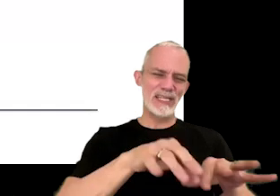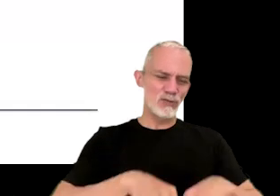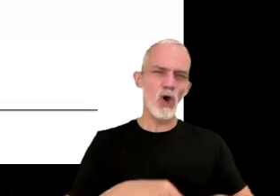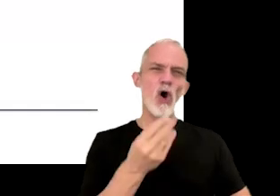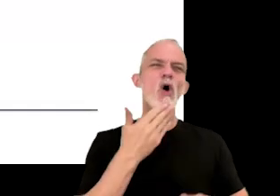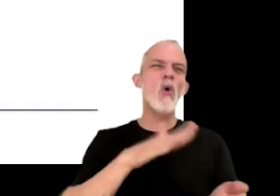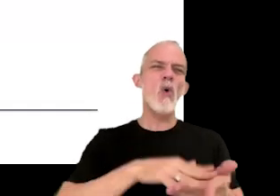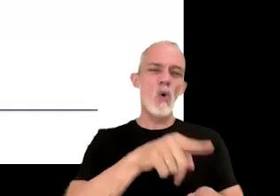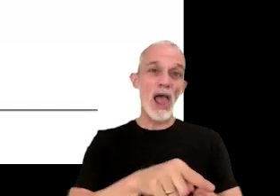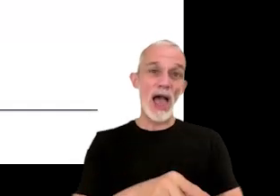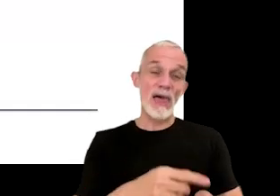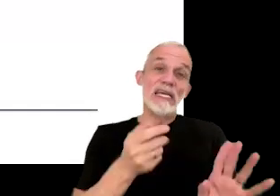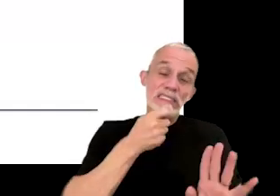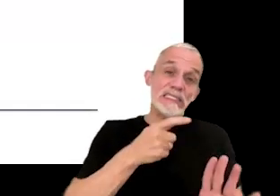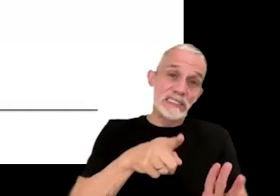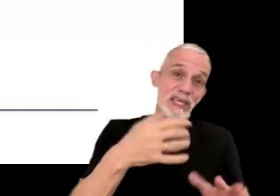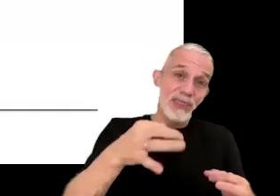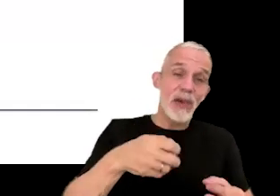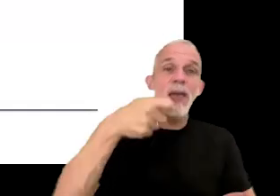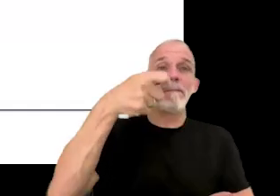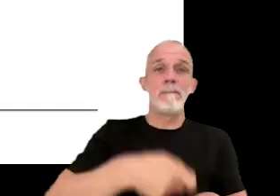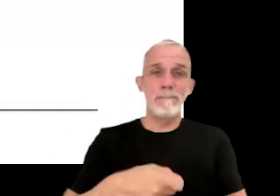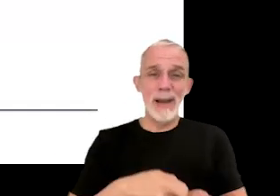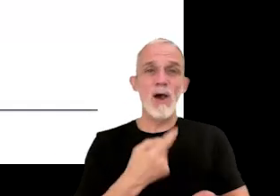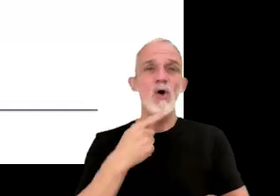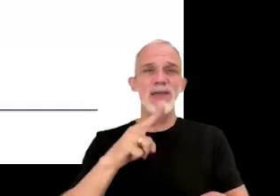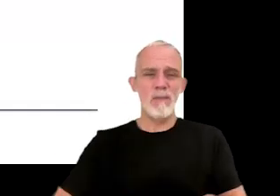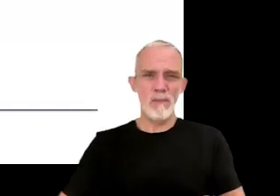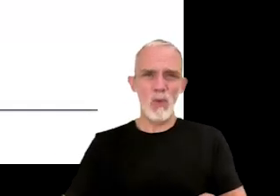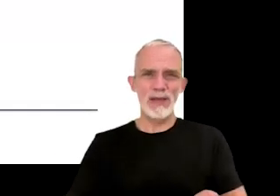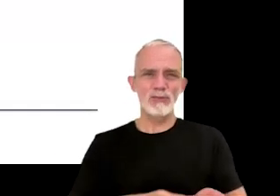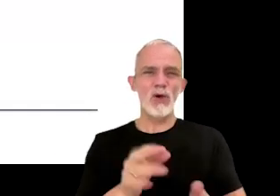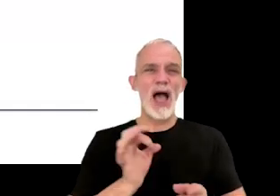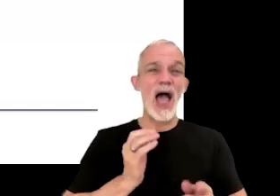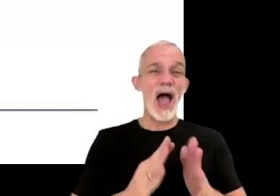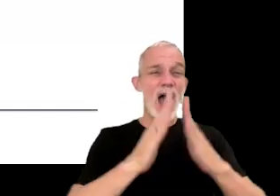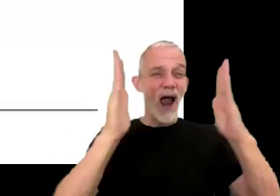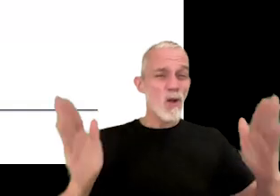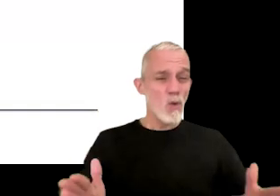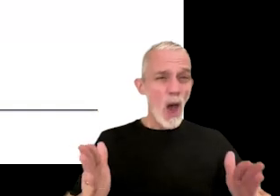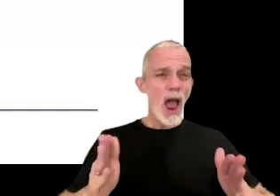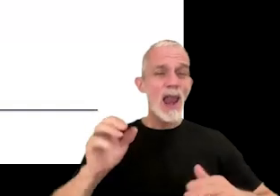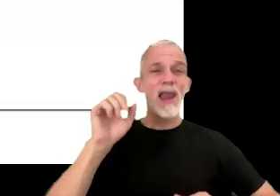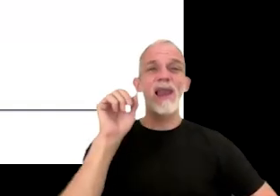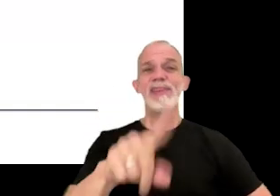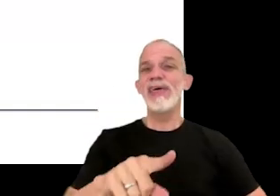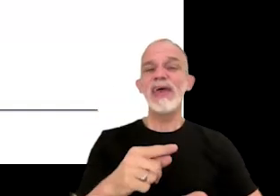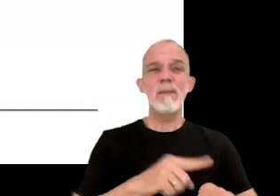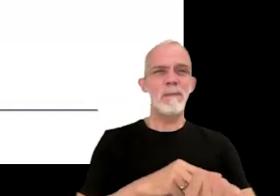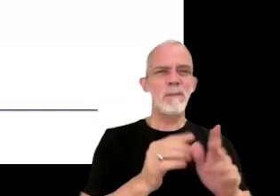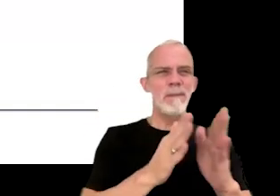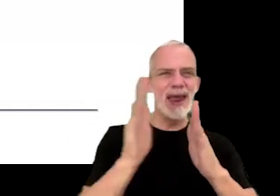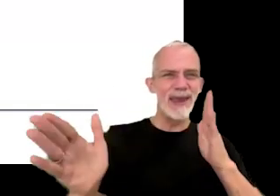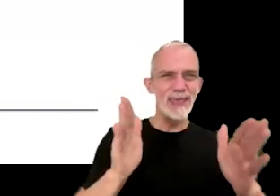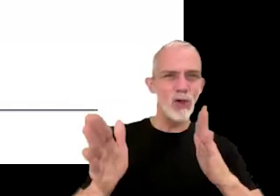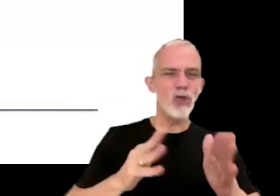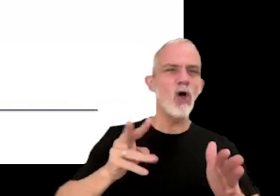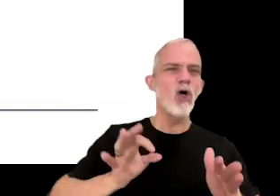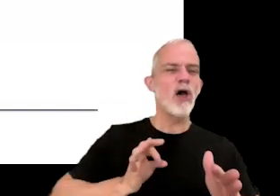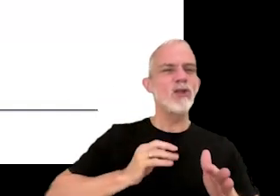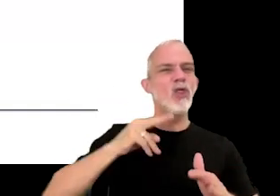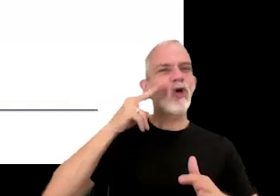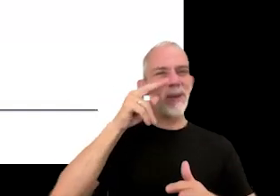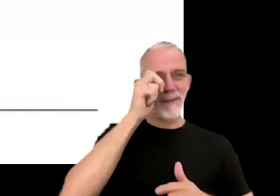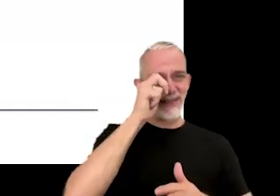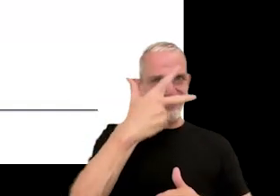caso de corresponder, el pago de los impuestos anuales correspondientes al periodo fiscal